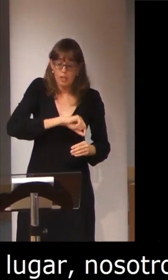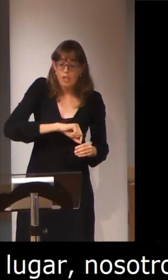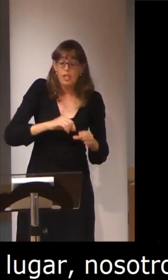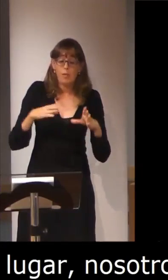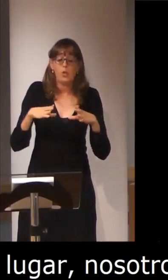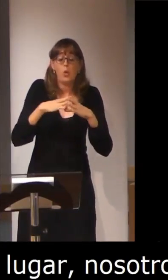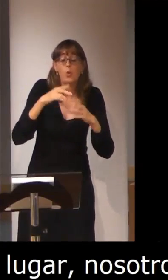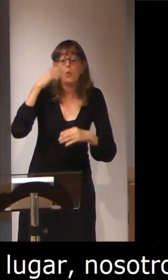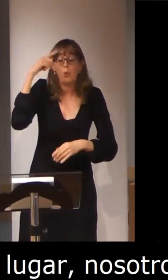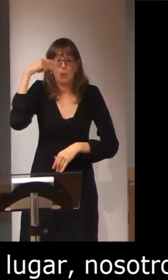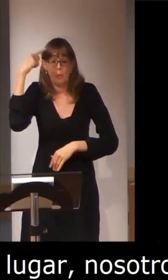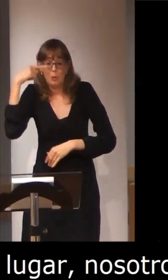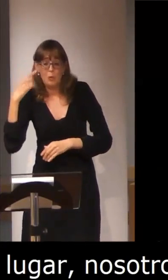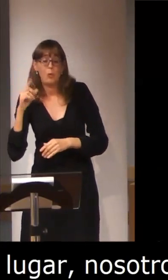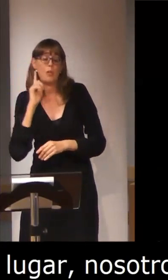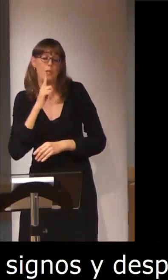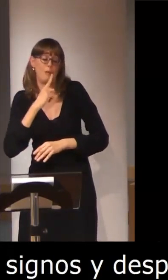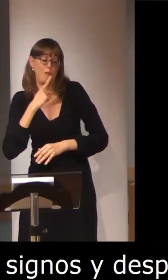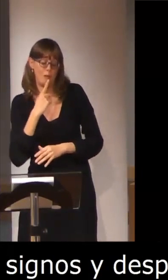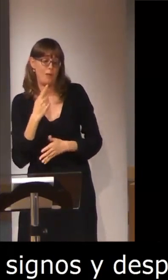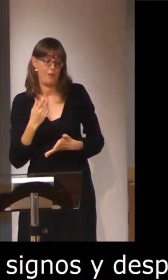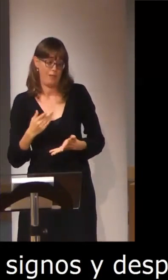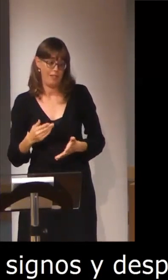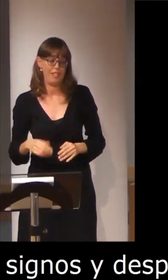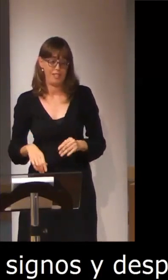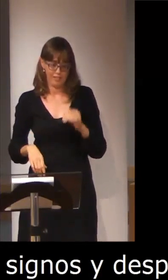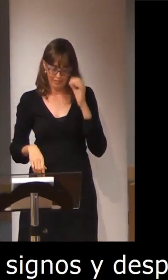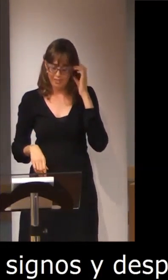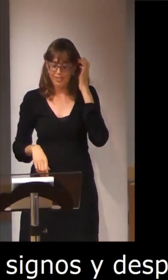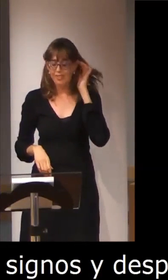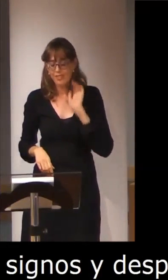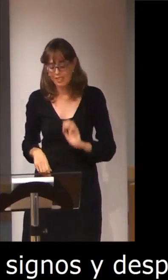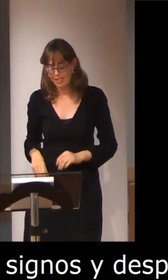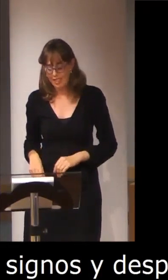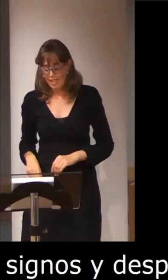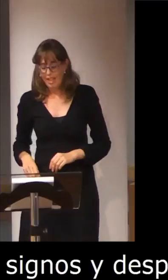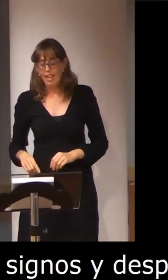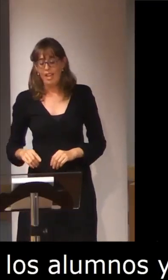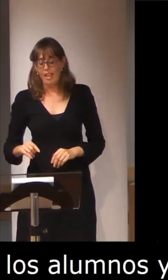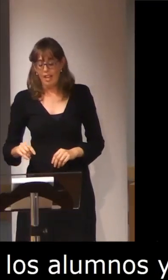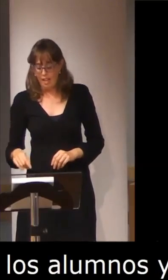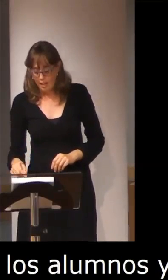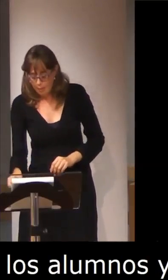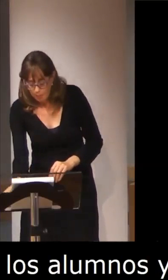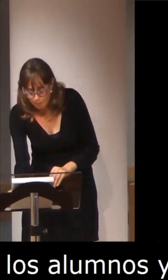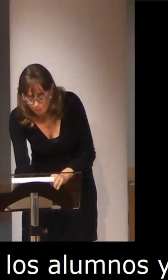ellos, los alumnos y las alumnas, van adquiriendo un sentimiento de comunidad y de cultura sorda también.